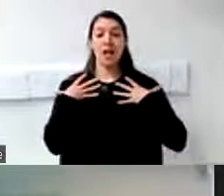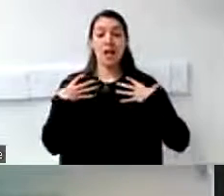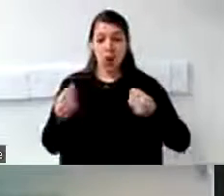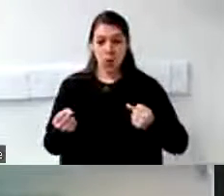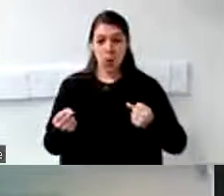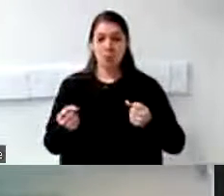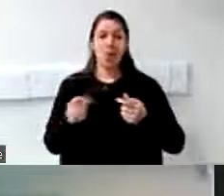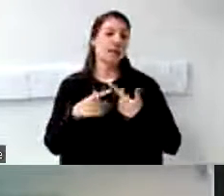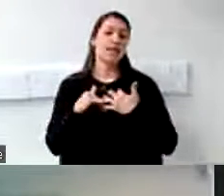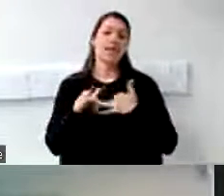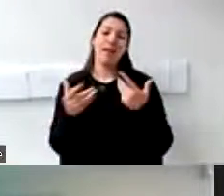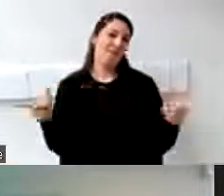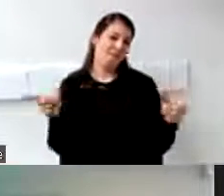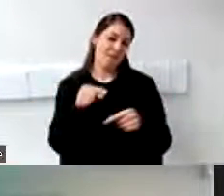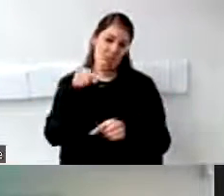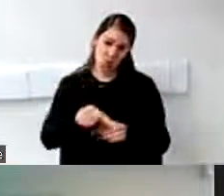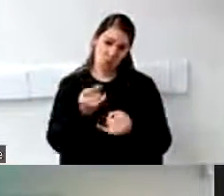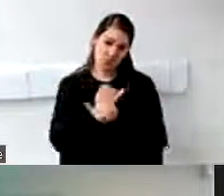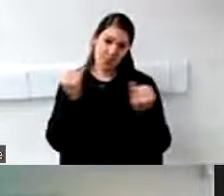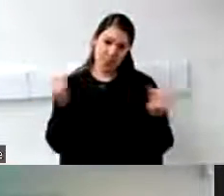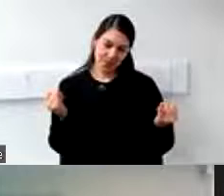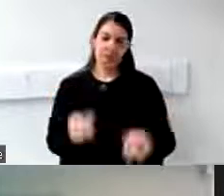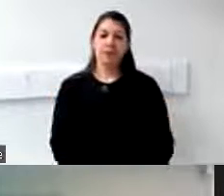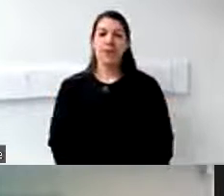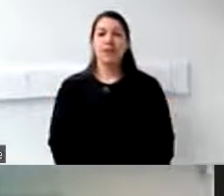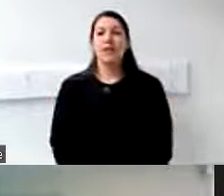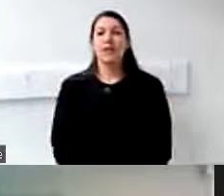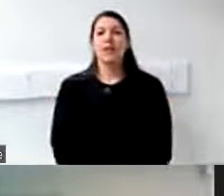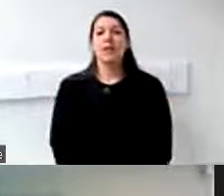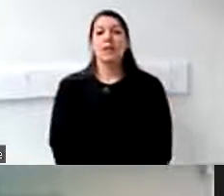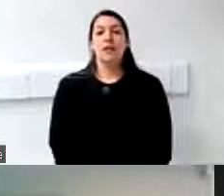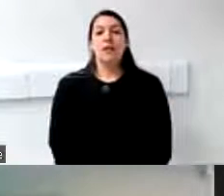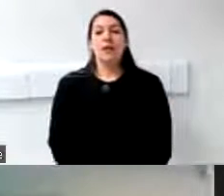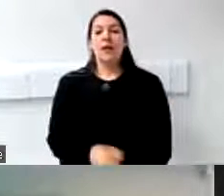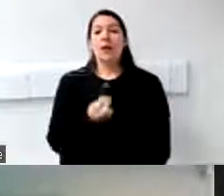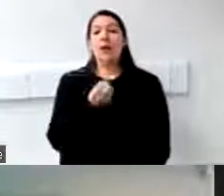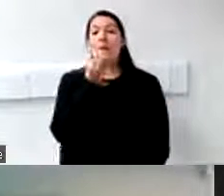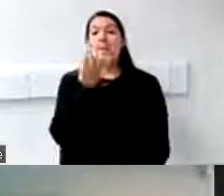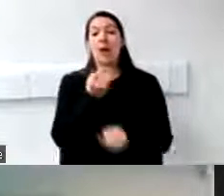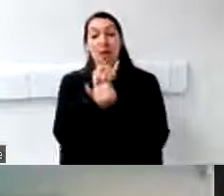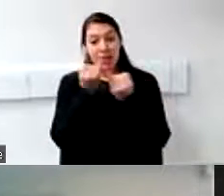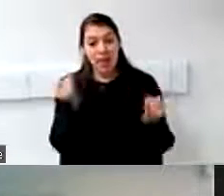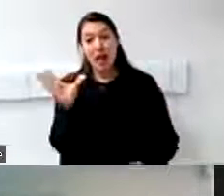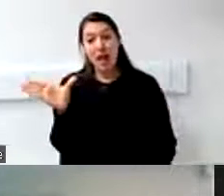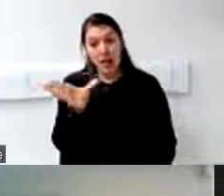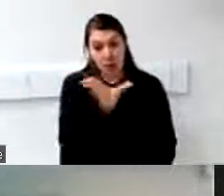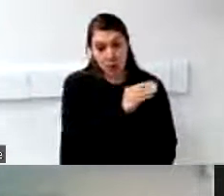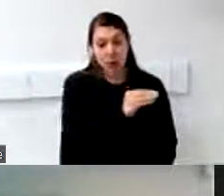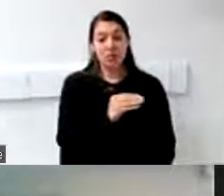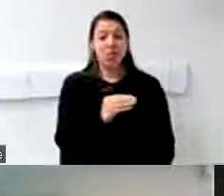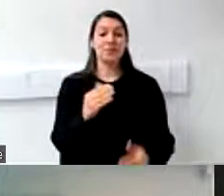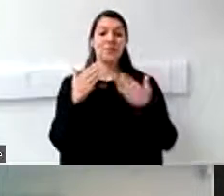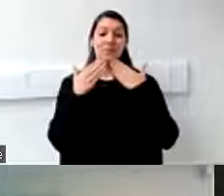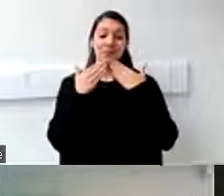para cerrar esta capacitación. Adelante, María. Buenos días para todos. Bueno, agradecerles a la